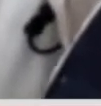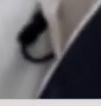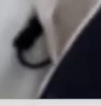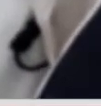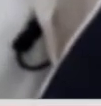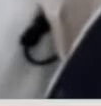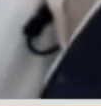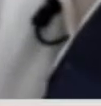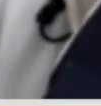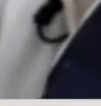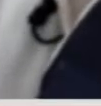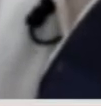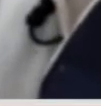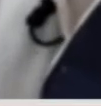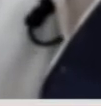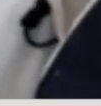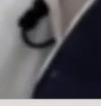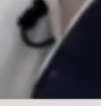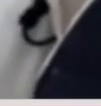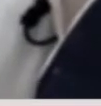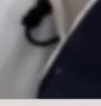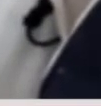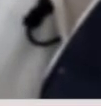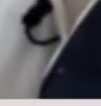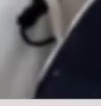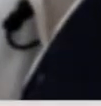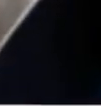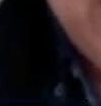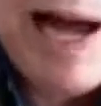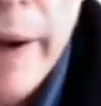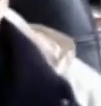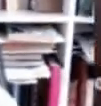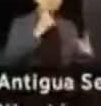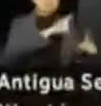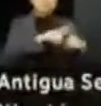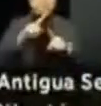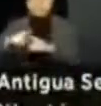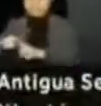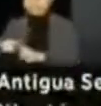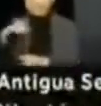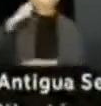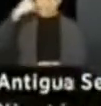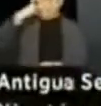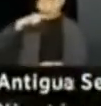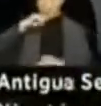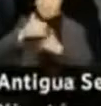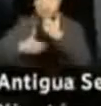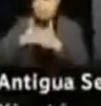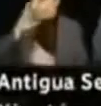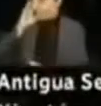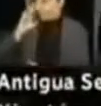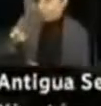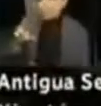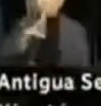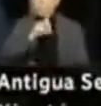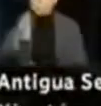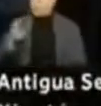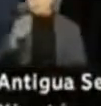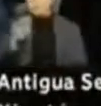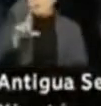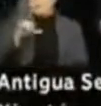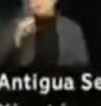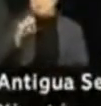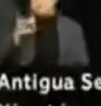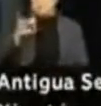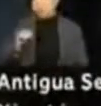esos tironeos pues son es decir, están fuera del lugar. Es decir, estamos en el tercer año del gobierno de